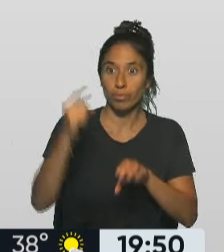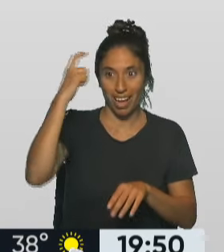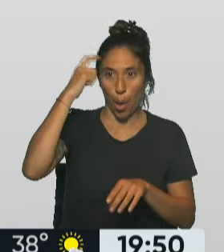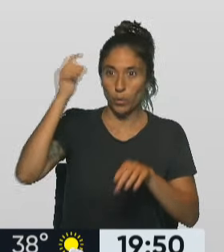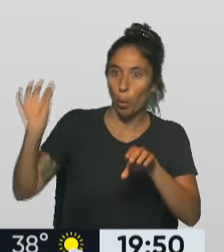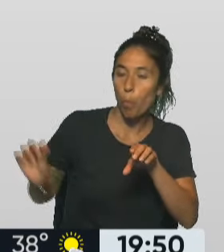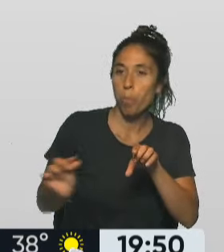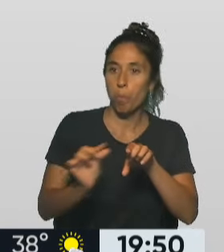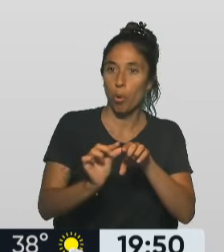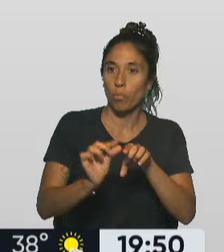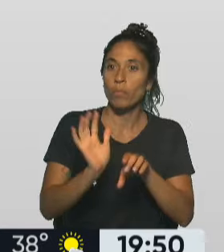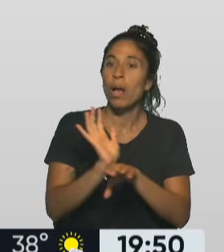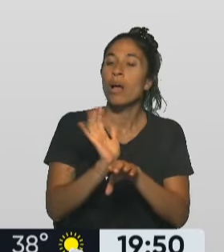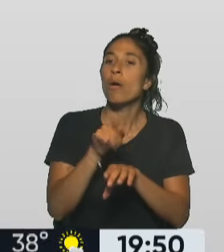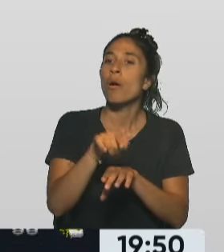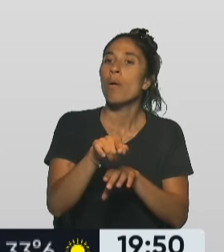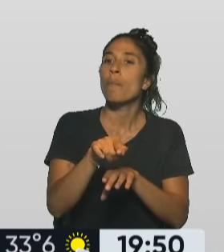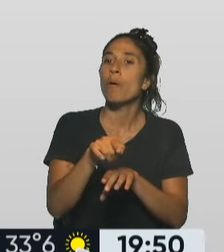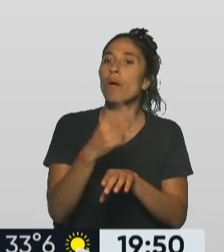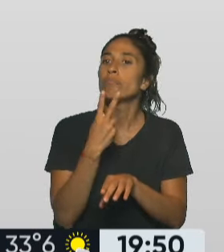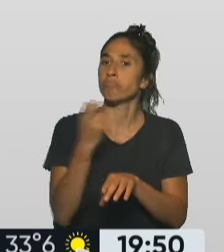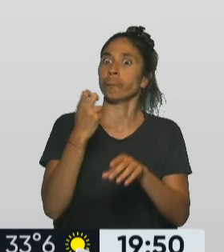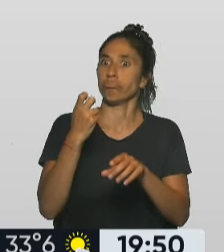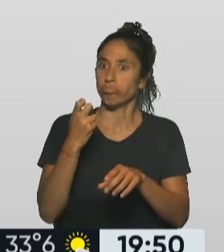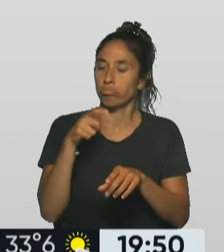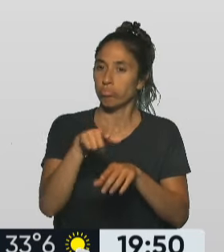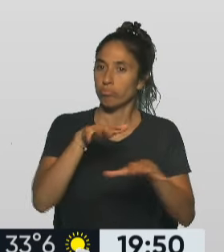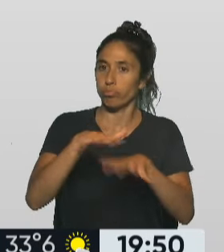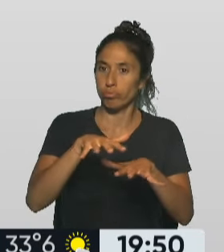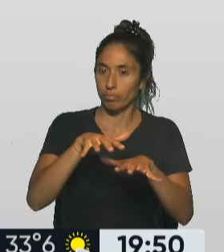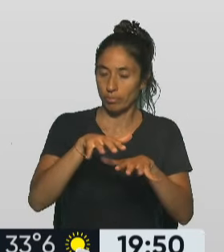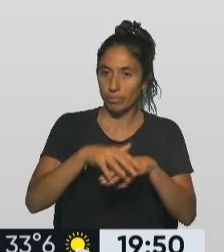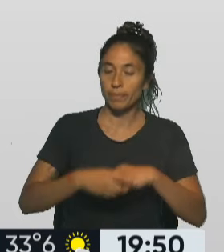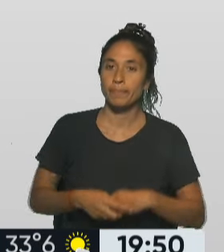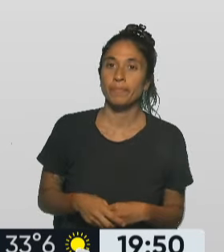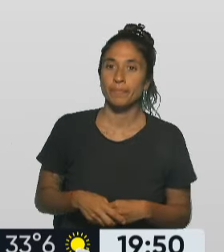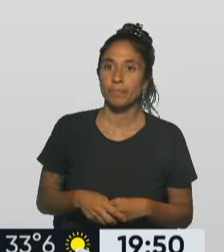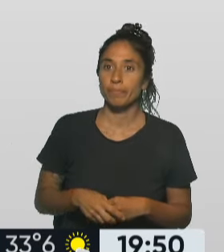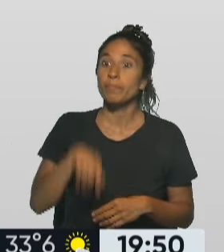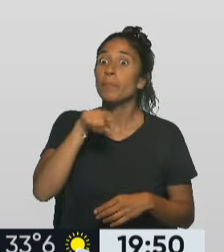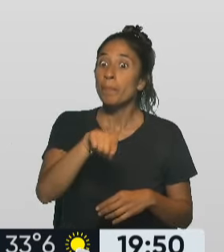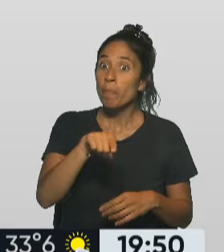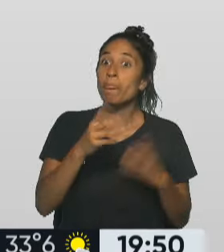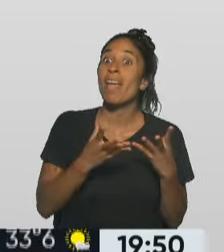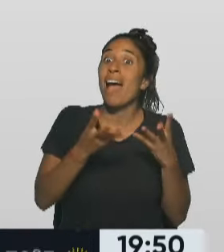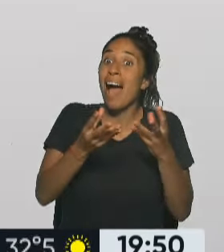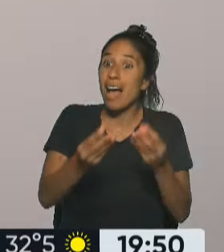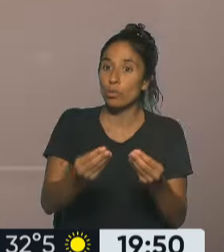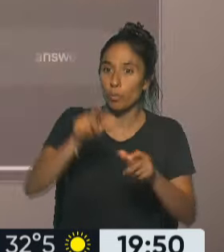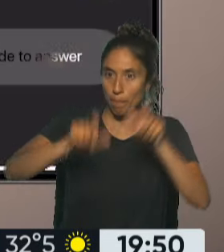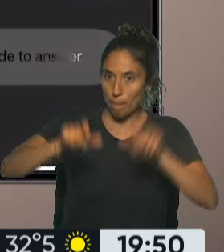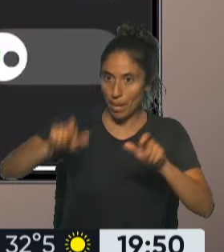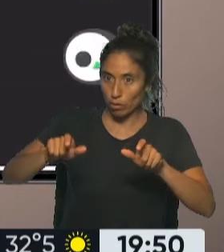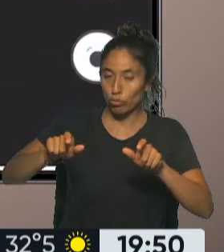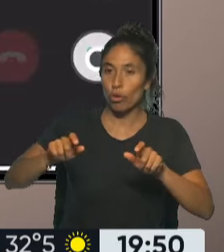neuralink Y a partir de ahí enviarle nuevamente al cerebro para mover extremidades que tenía paralizadas